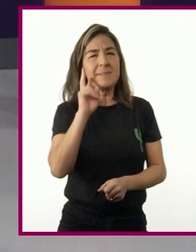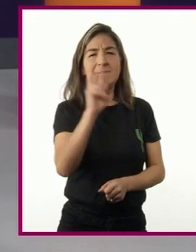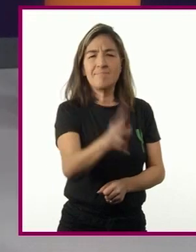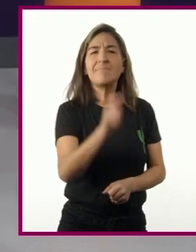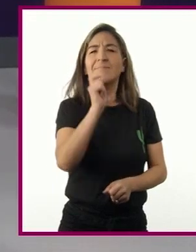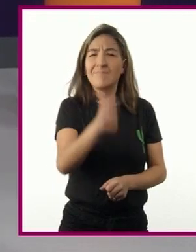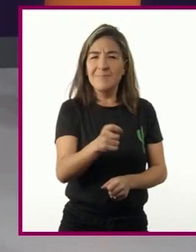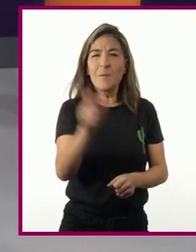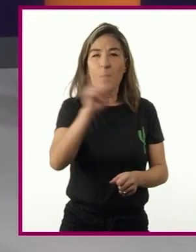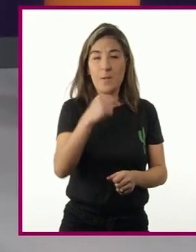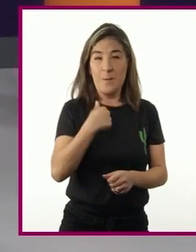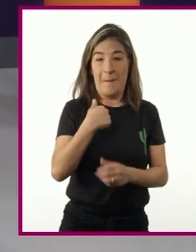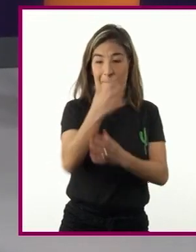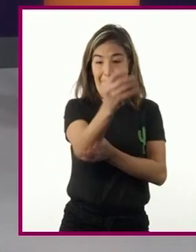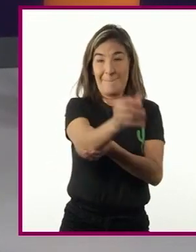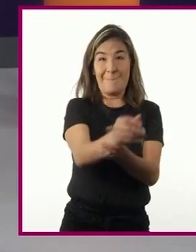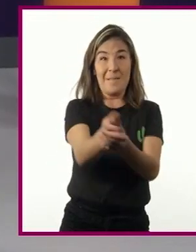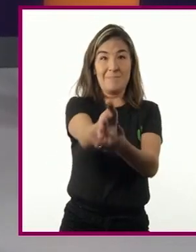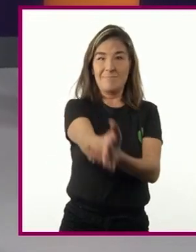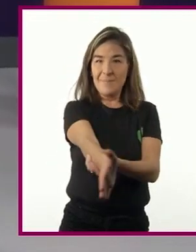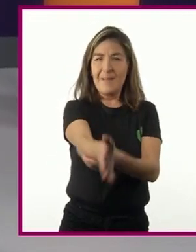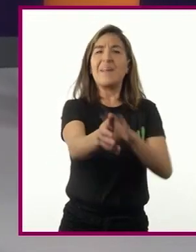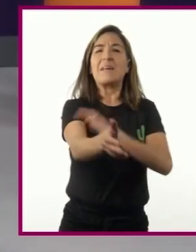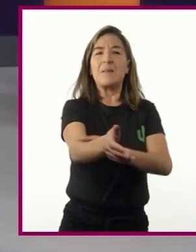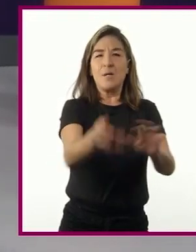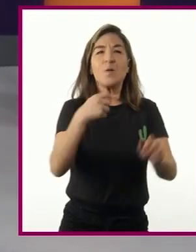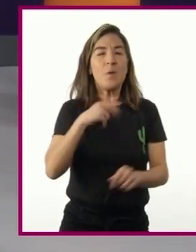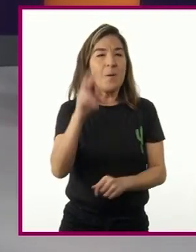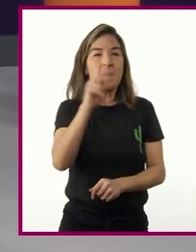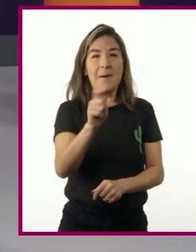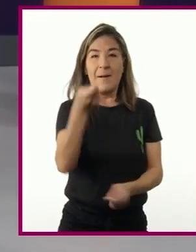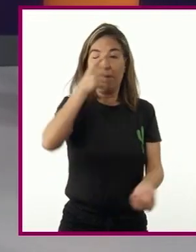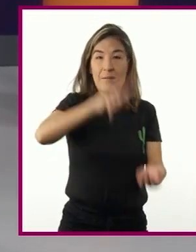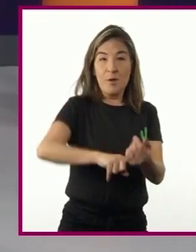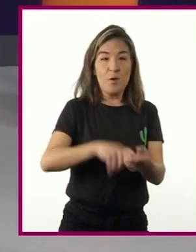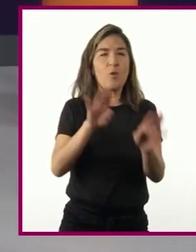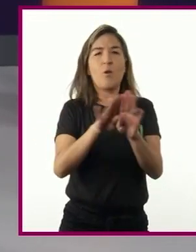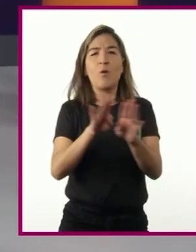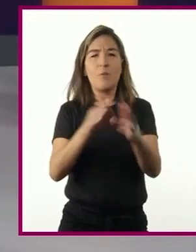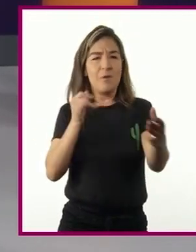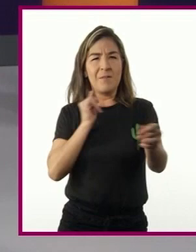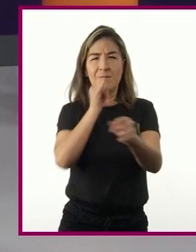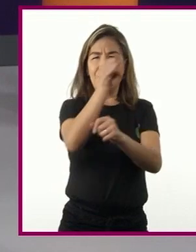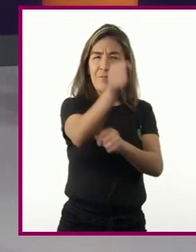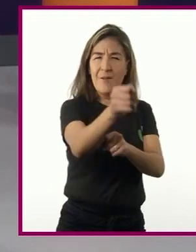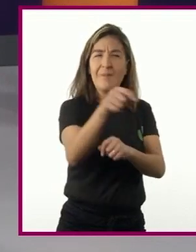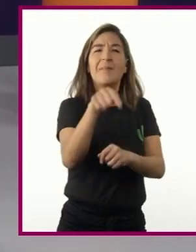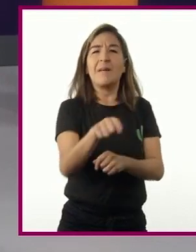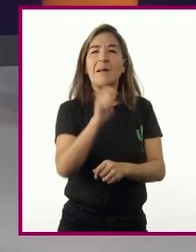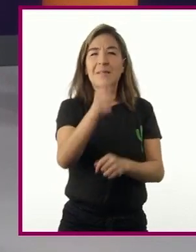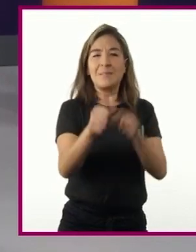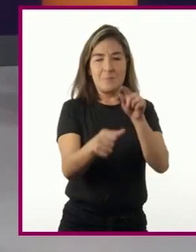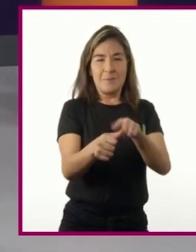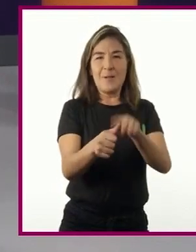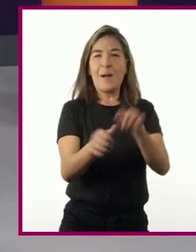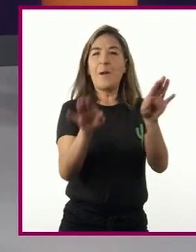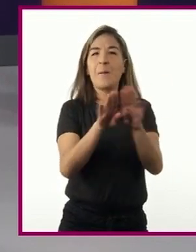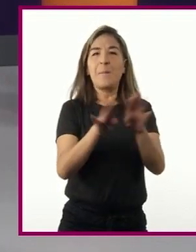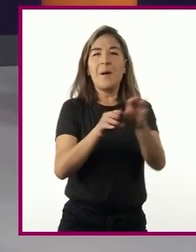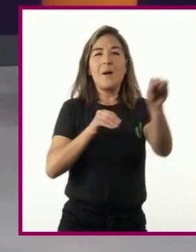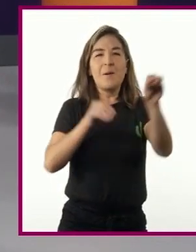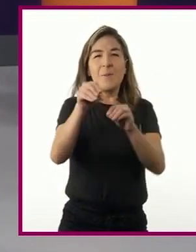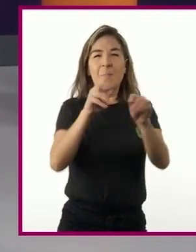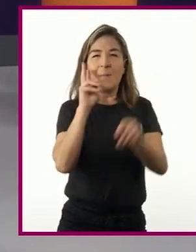ejercicio, cuando mi brazo estaba estirado, logré observar que con respecto al fondo, mi dedo aparentaba tener un desplazamiento